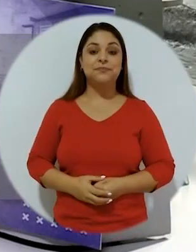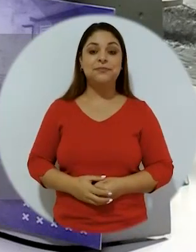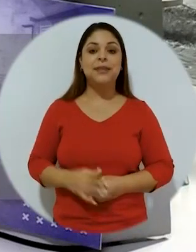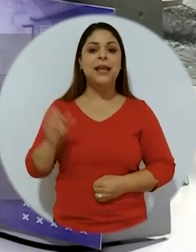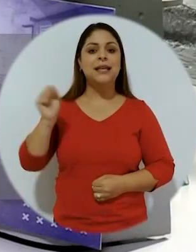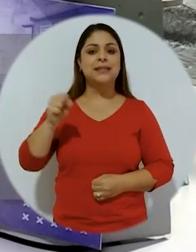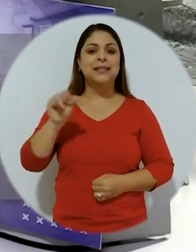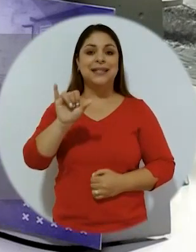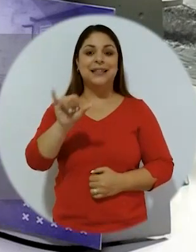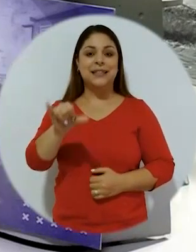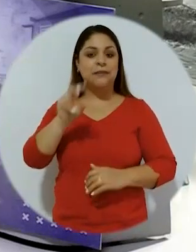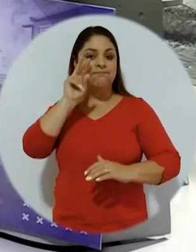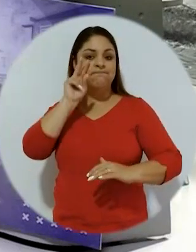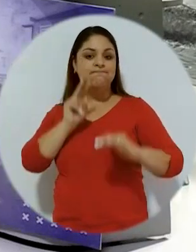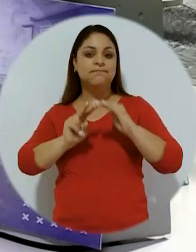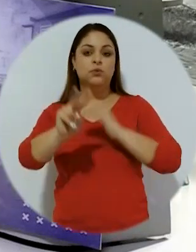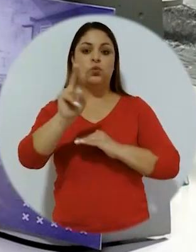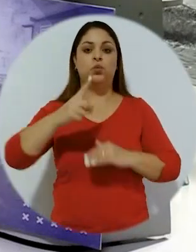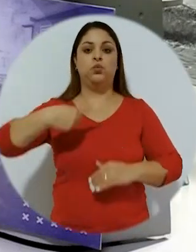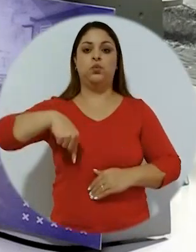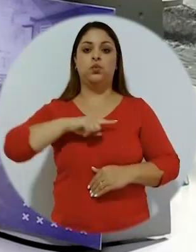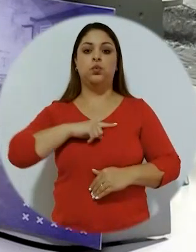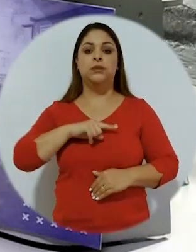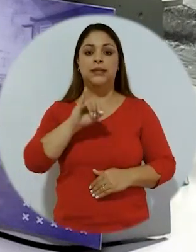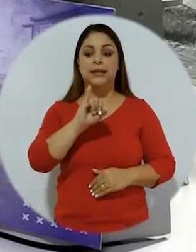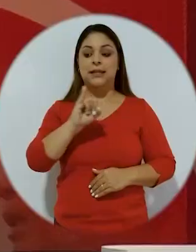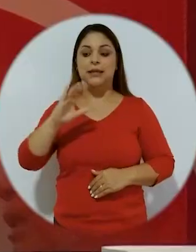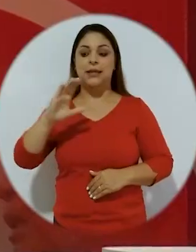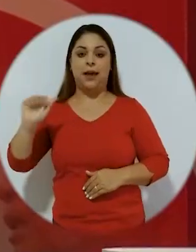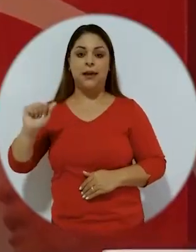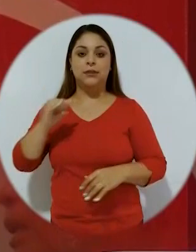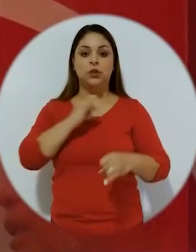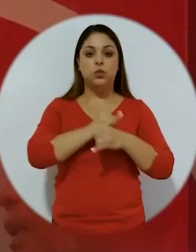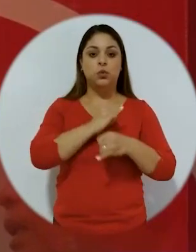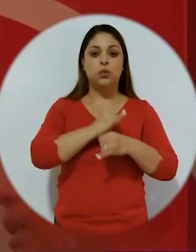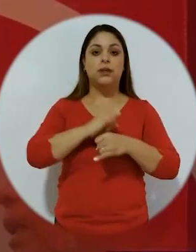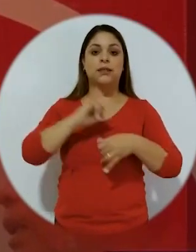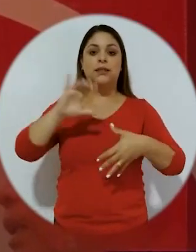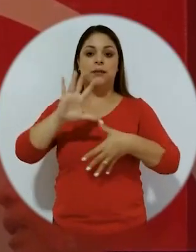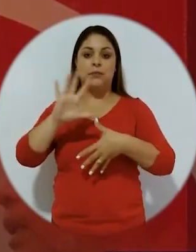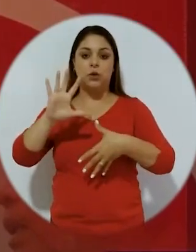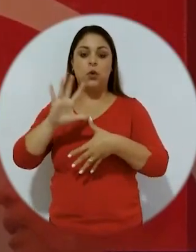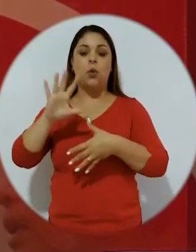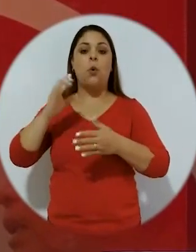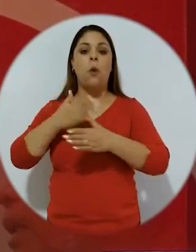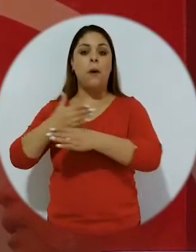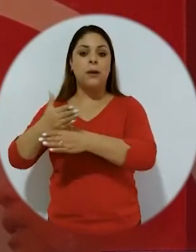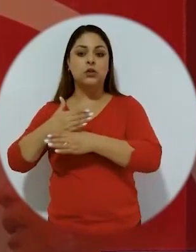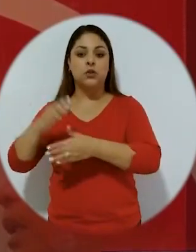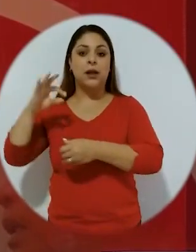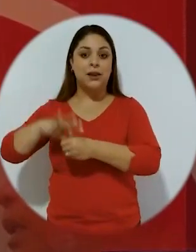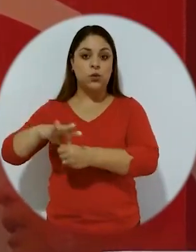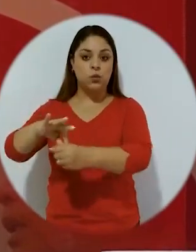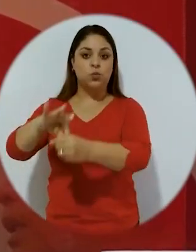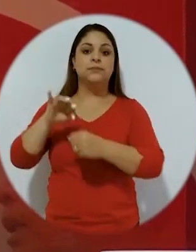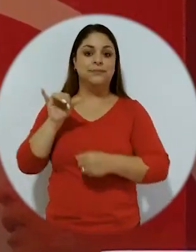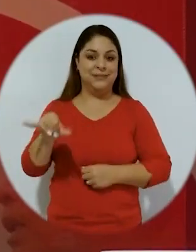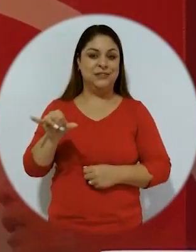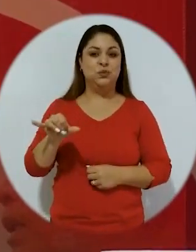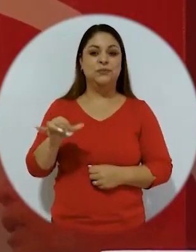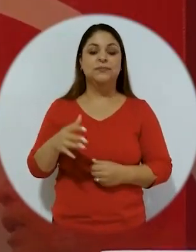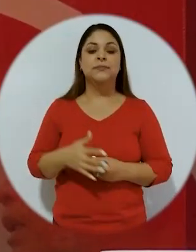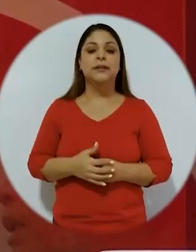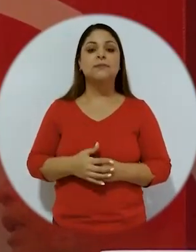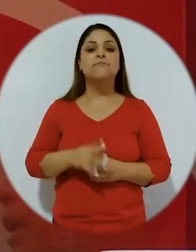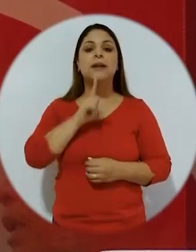es una visión que hemos construido en el IICA, en el Instituto Interamericano de Cooperación para la Agricultura. Tal vez para ponernos un poco en contexto,